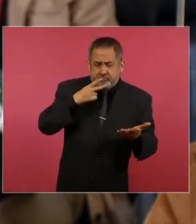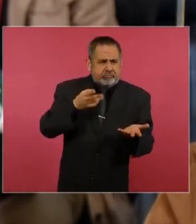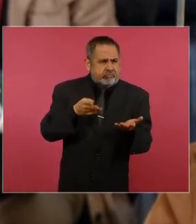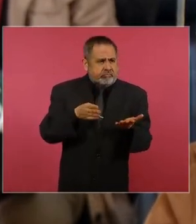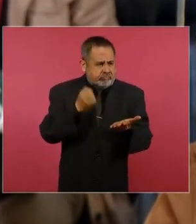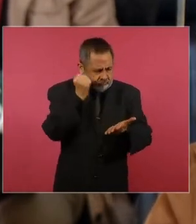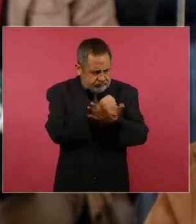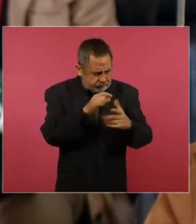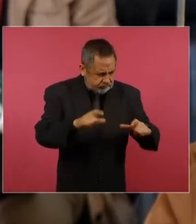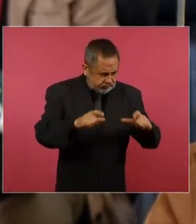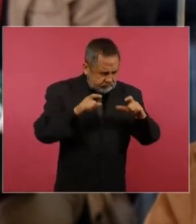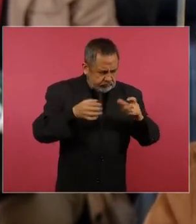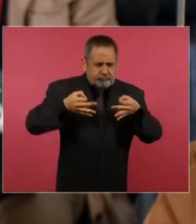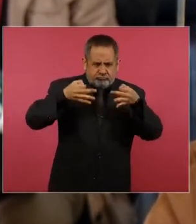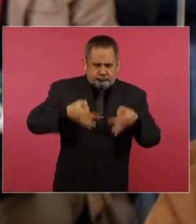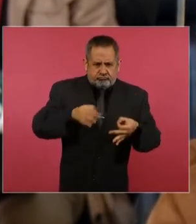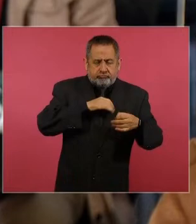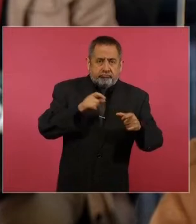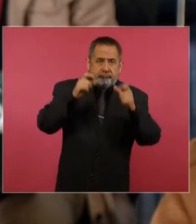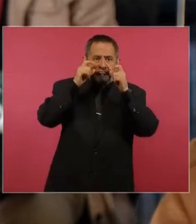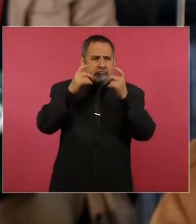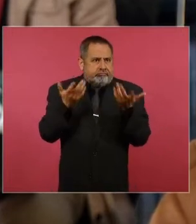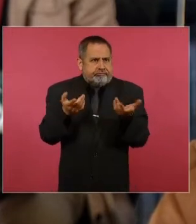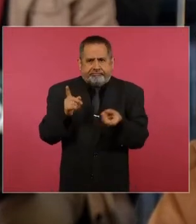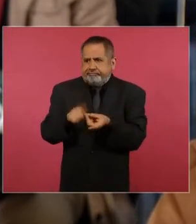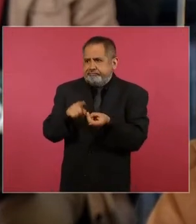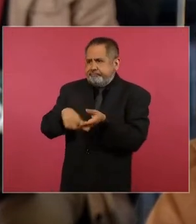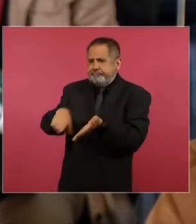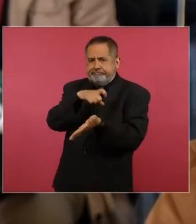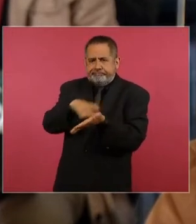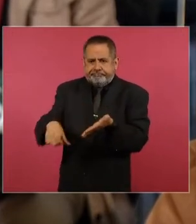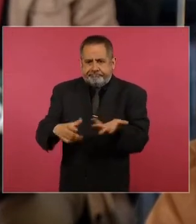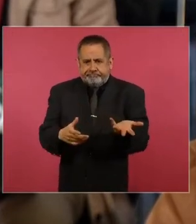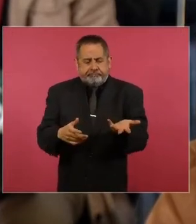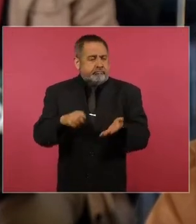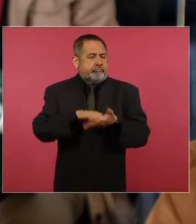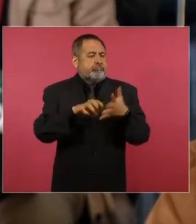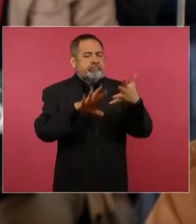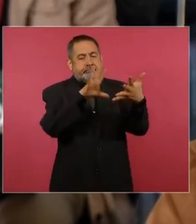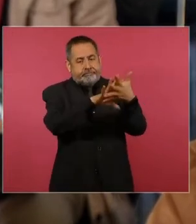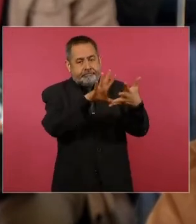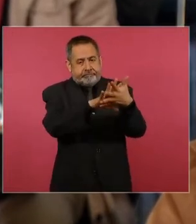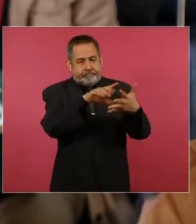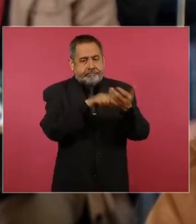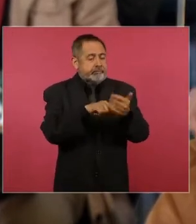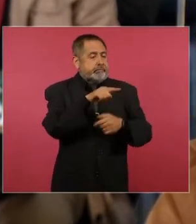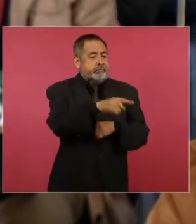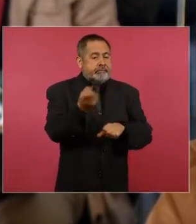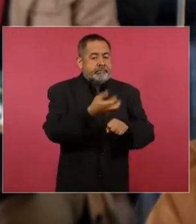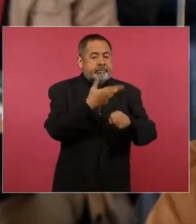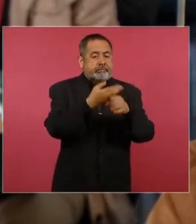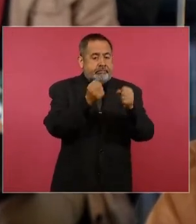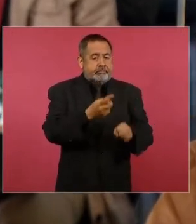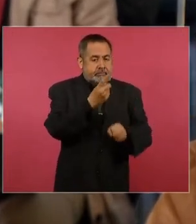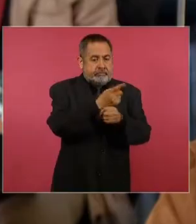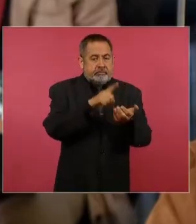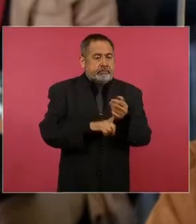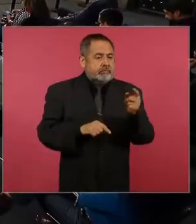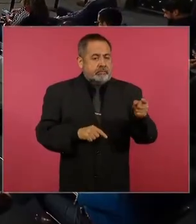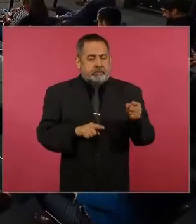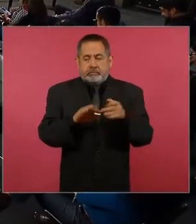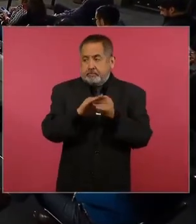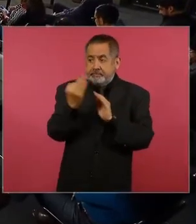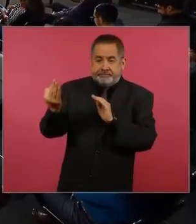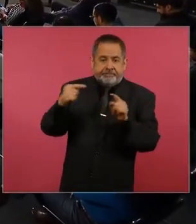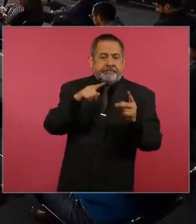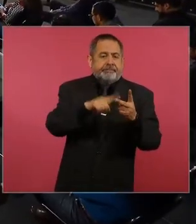Y dos, ¿en qué instancias se pueden adquirir? Porque, por ejemplo, en el caso de los penitenciarios, en la Secretaría de Seguridad Ciudadana y también aquí a un